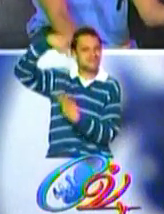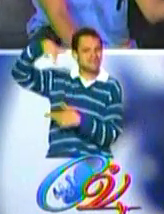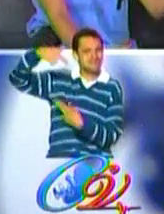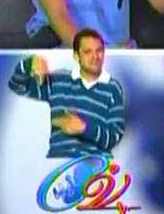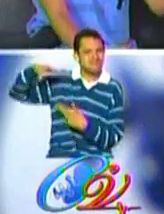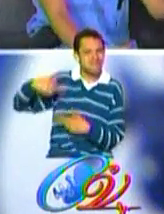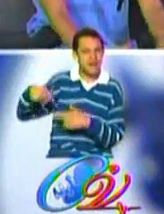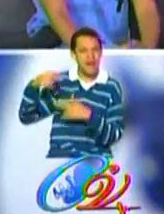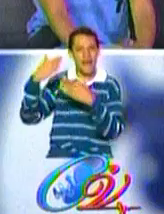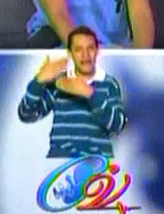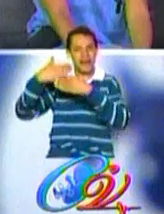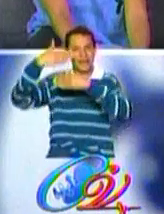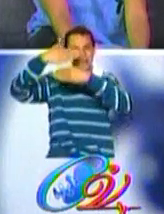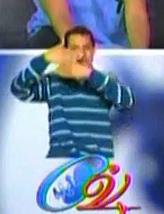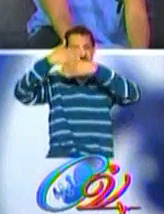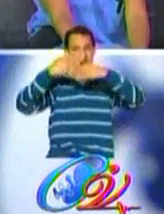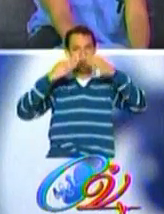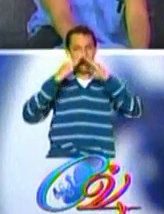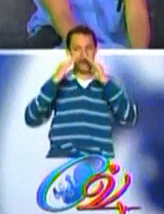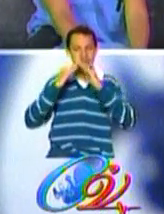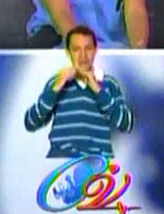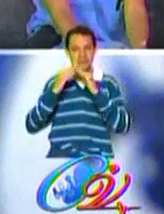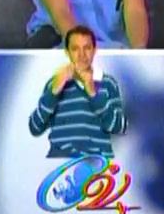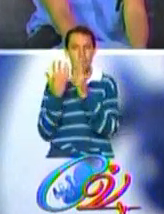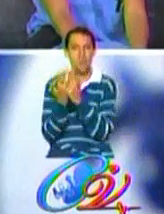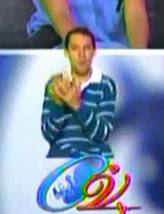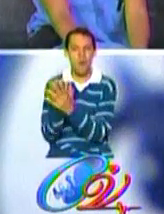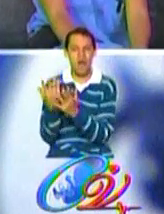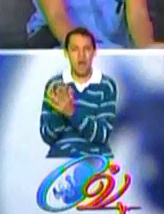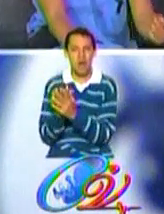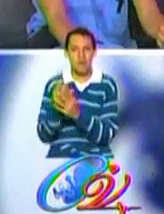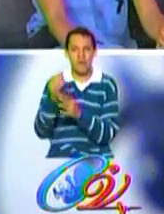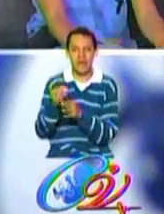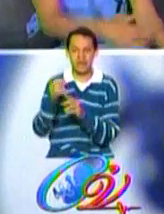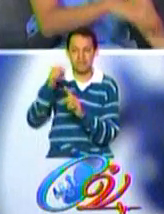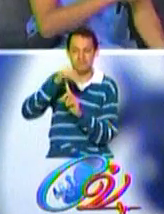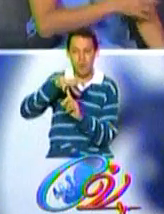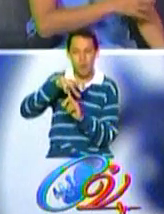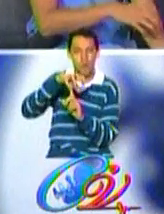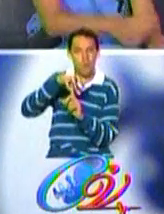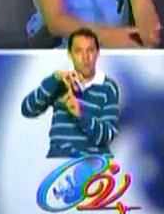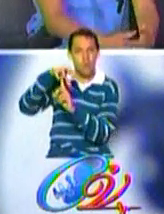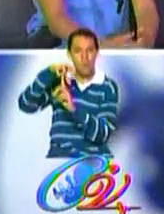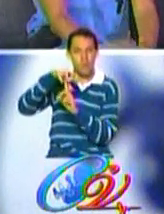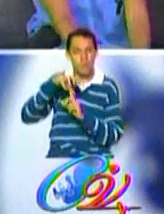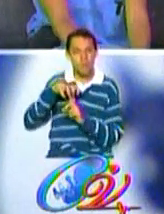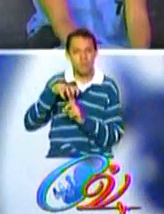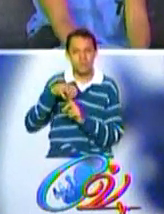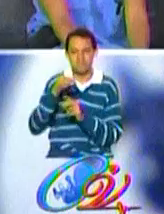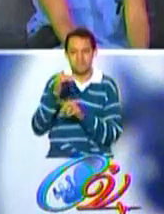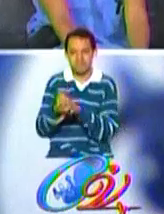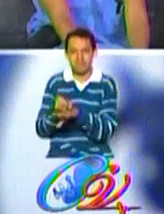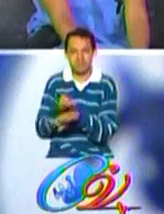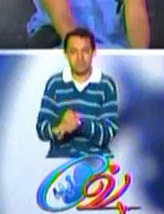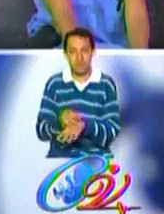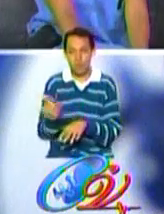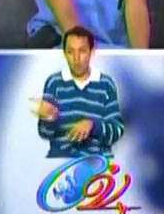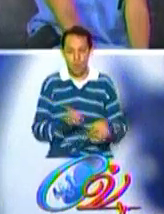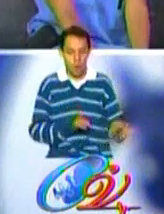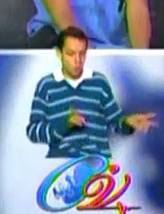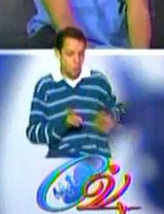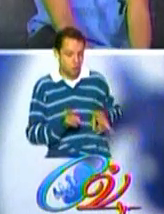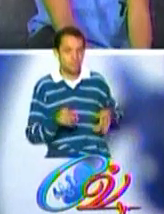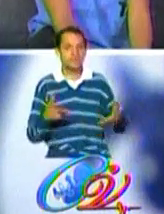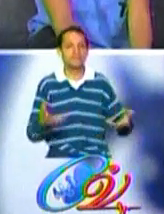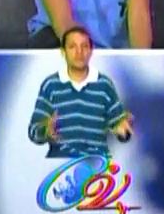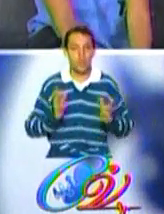pared creó aspergilos y mucor, que son 2 hongos, y básicamente tenía altas dosis de eso en el cuerpo y nadie había podido. Este